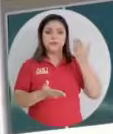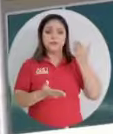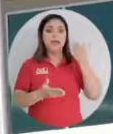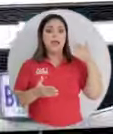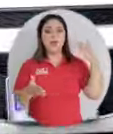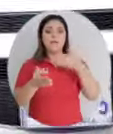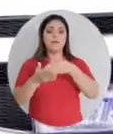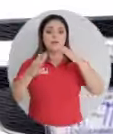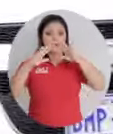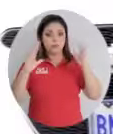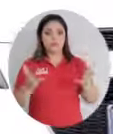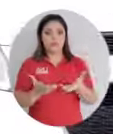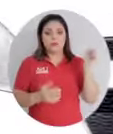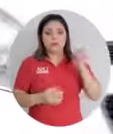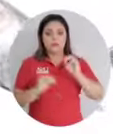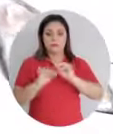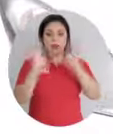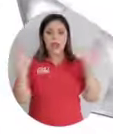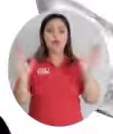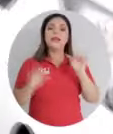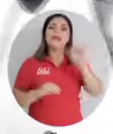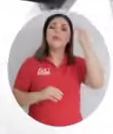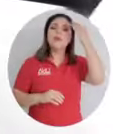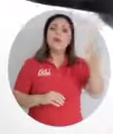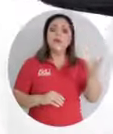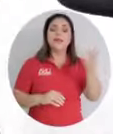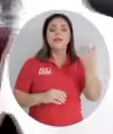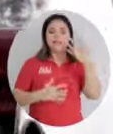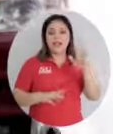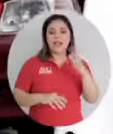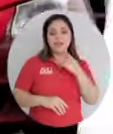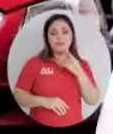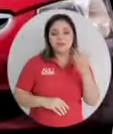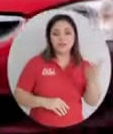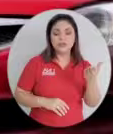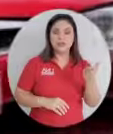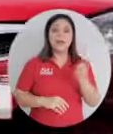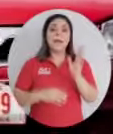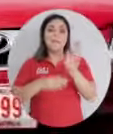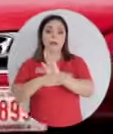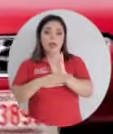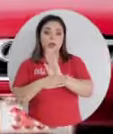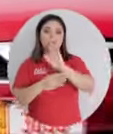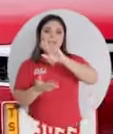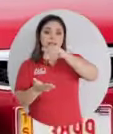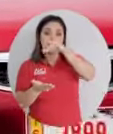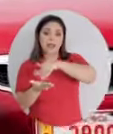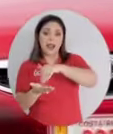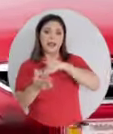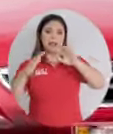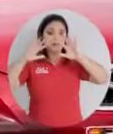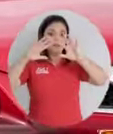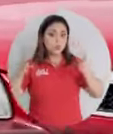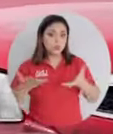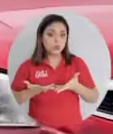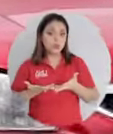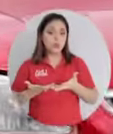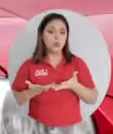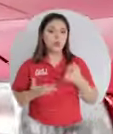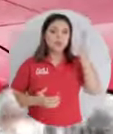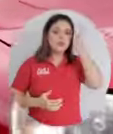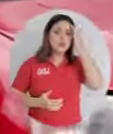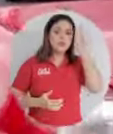todo el mundo, y viene a raíz de los temas que ya los hemos citado, que eso, los bancos centrales, la mayor preocupación de los bancos centrales en el mundo en